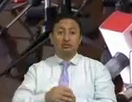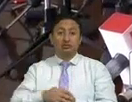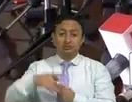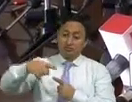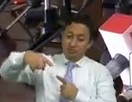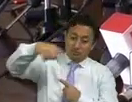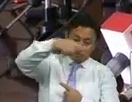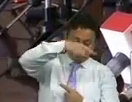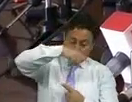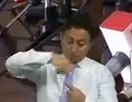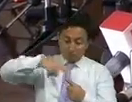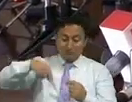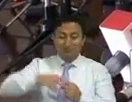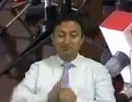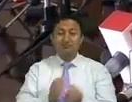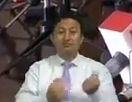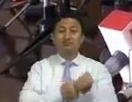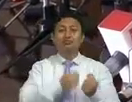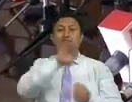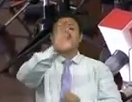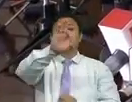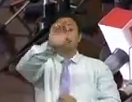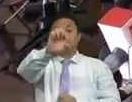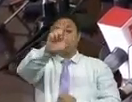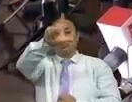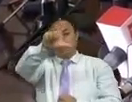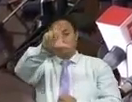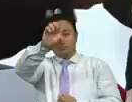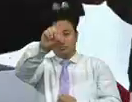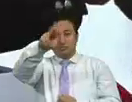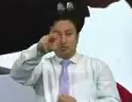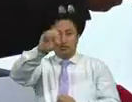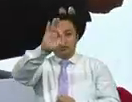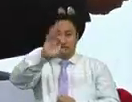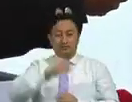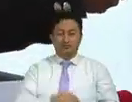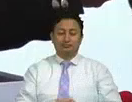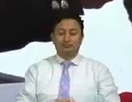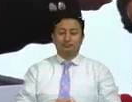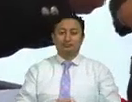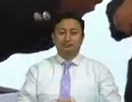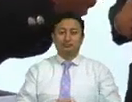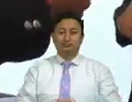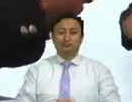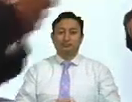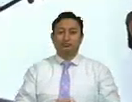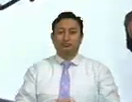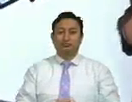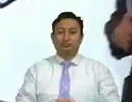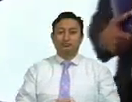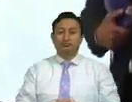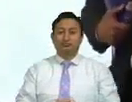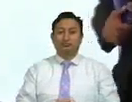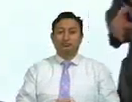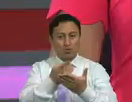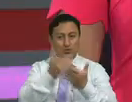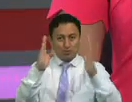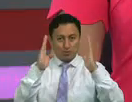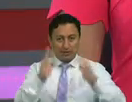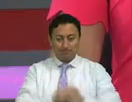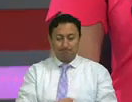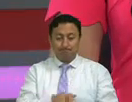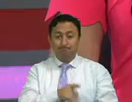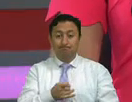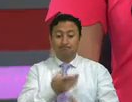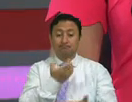capitalizar telconet y de esa forma lavar el dinero informó desde la ciudad de cuenca francisco ramírez en